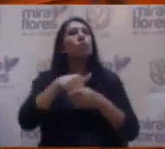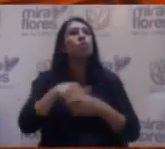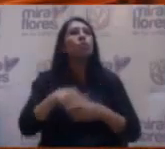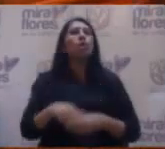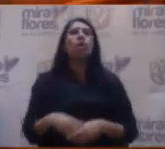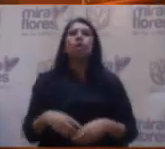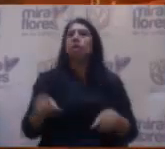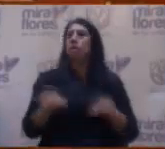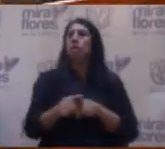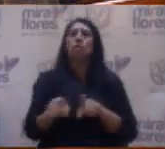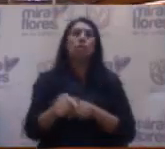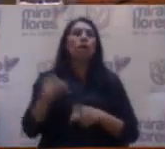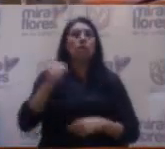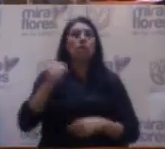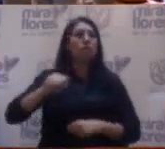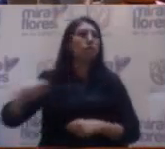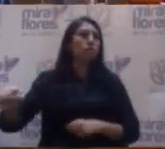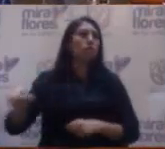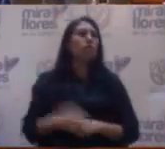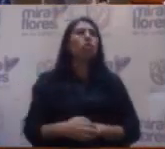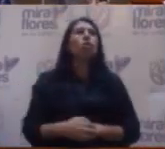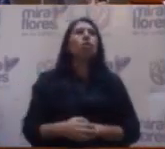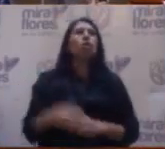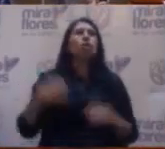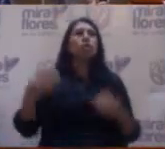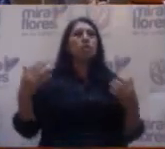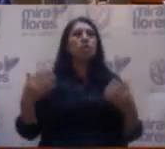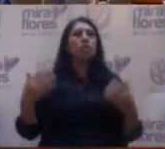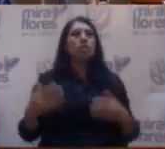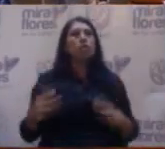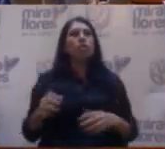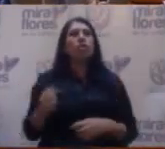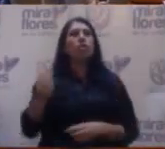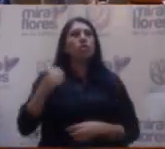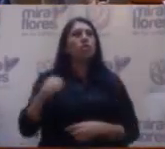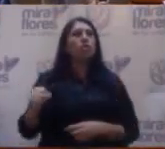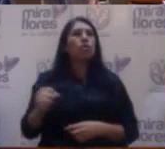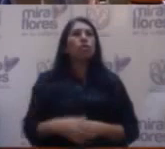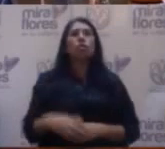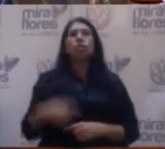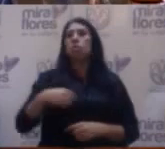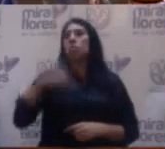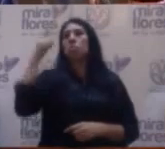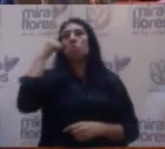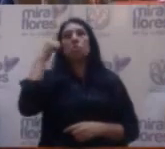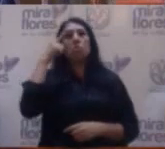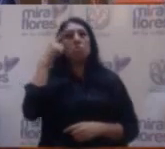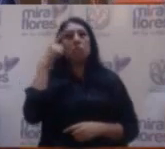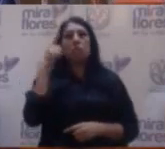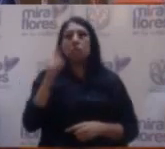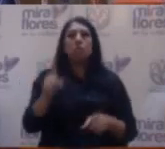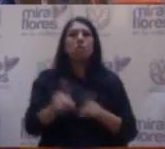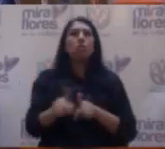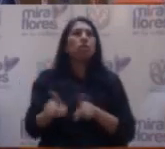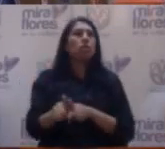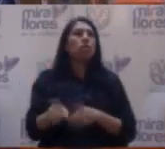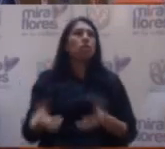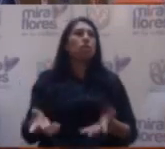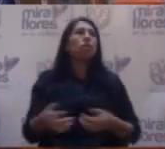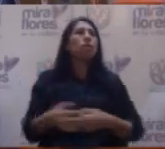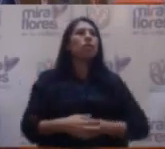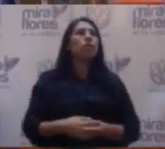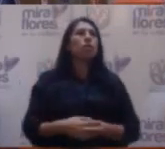va a ser en contra. Hace 12 meses, efectivamente, el que habla votó en contra. Sigo pensando lo mismo, señor Alberti, que debería haberse hecho